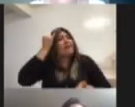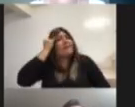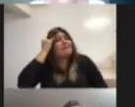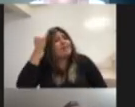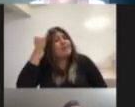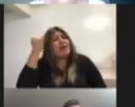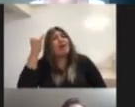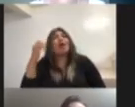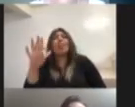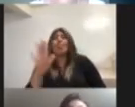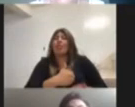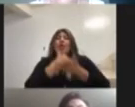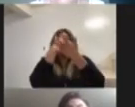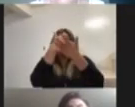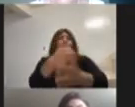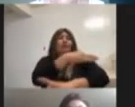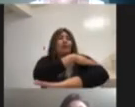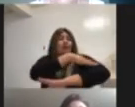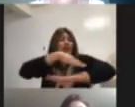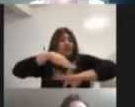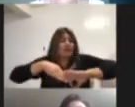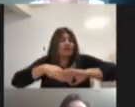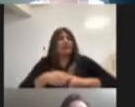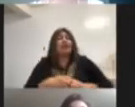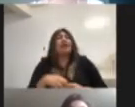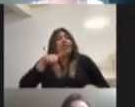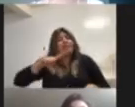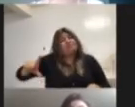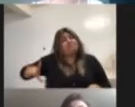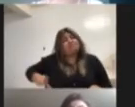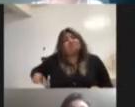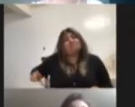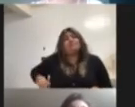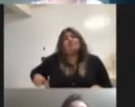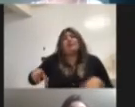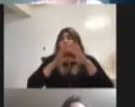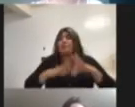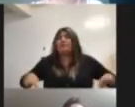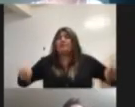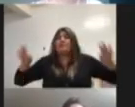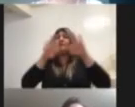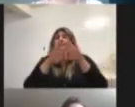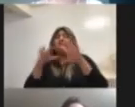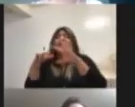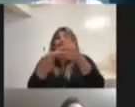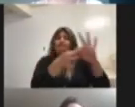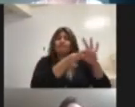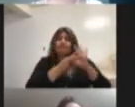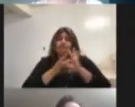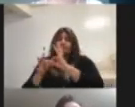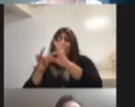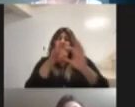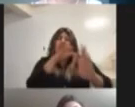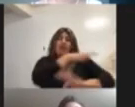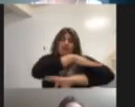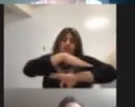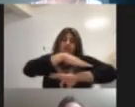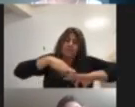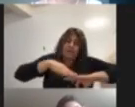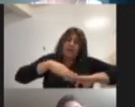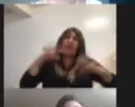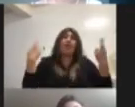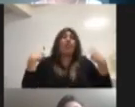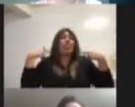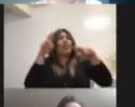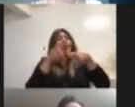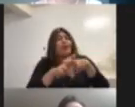familia. En este gobierno se ha hecho mucho hincapié en la cooperación de la familia con los maestros y